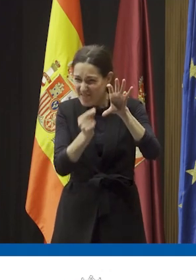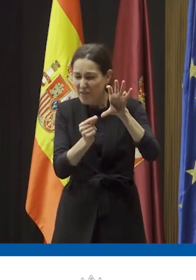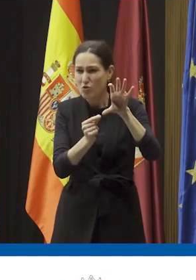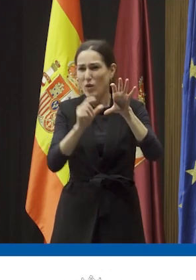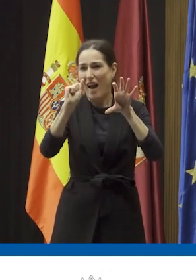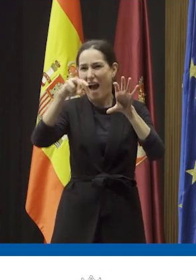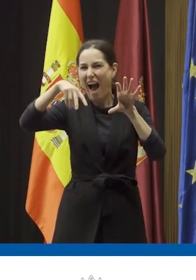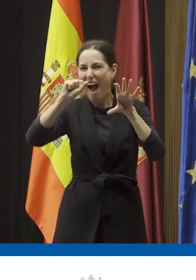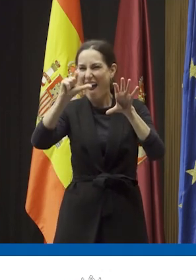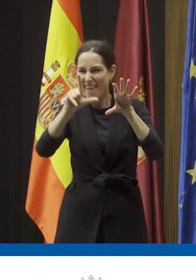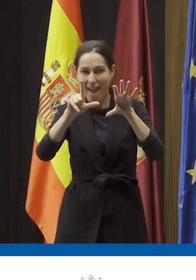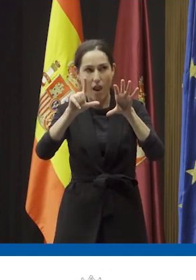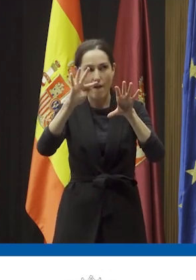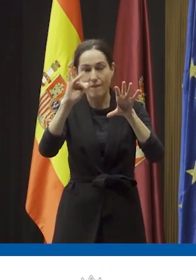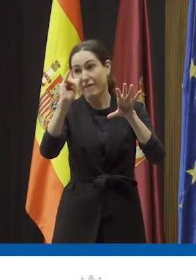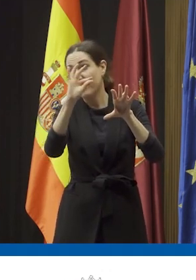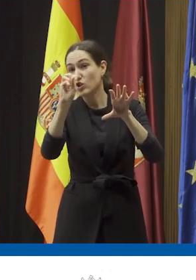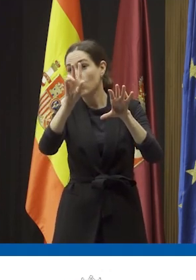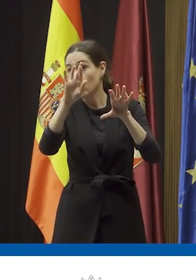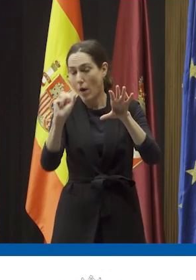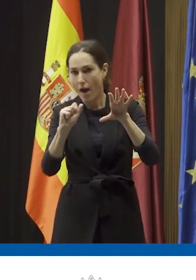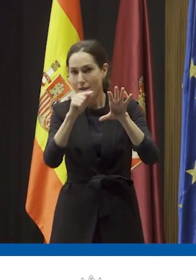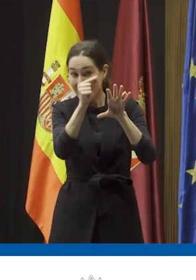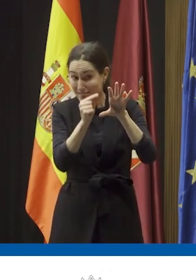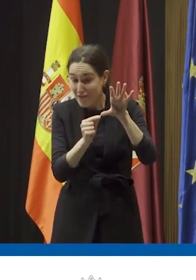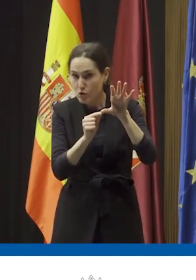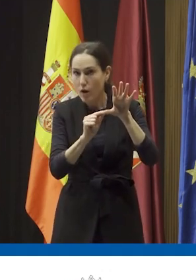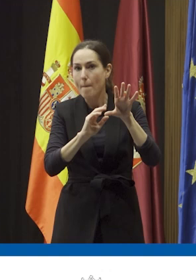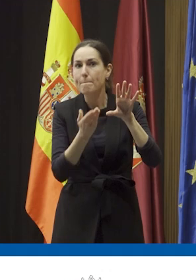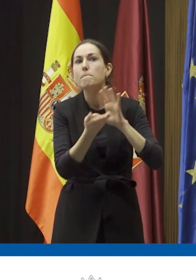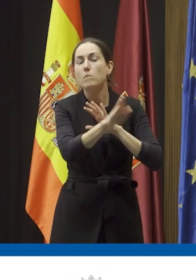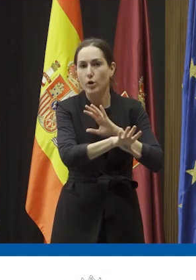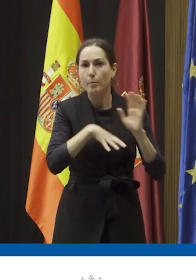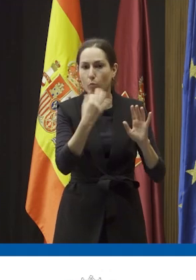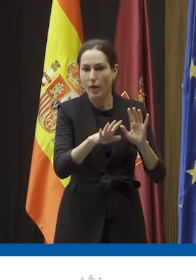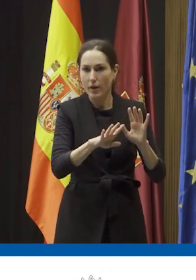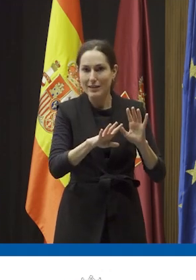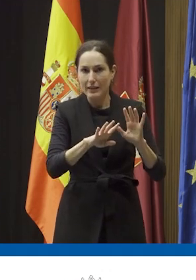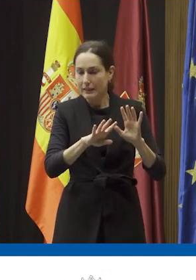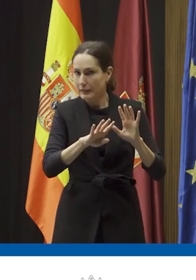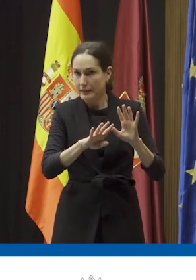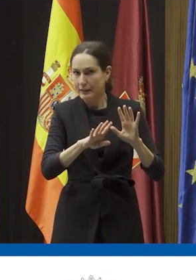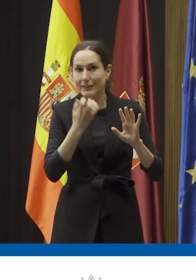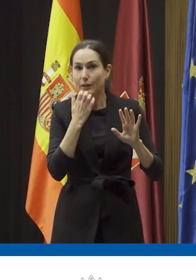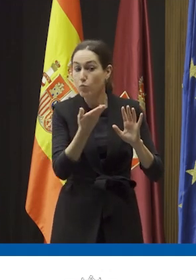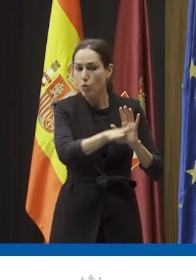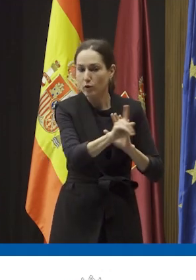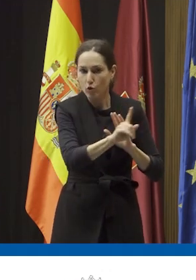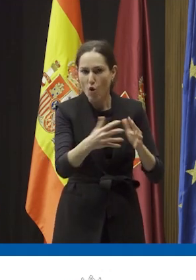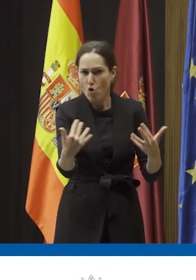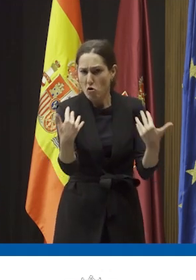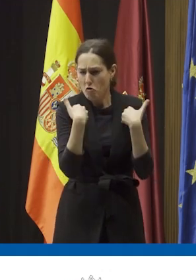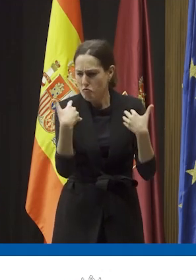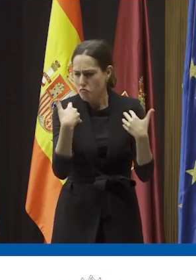accesos anales. Esto es algo banal. Puede matar a una persona, pero si no la mata, el sufrimiento, si no se soluciona, es muy intenso.